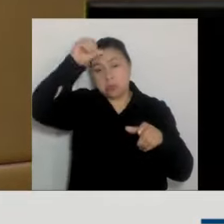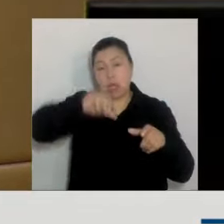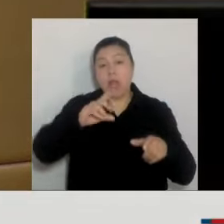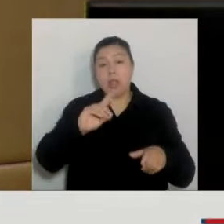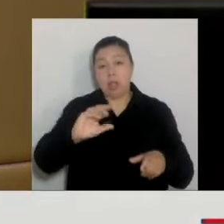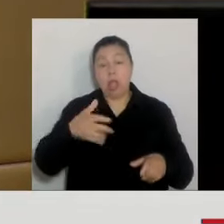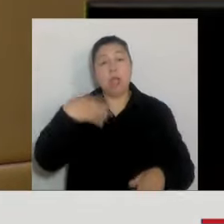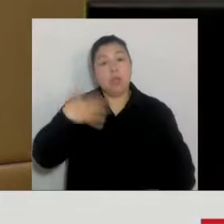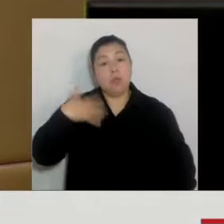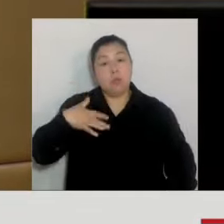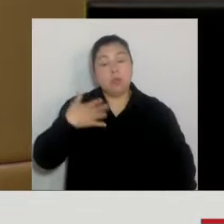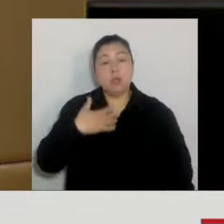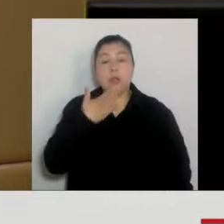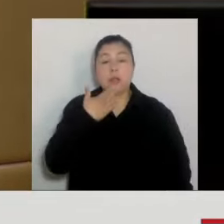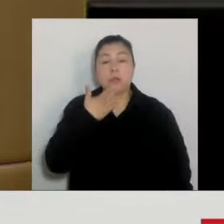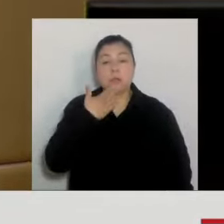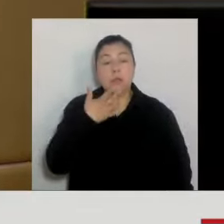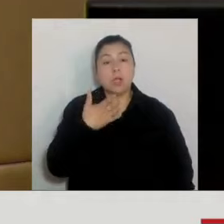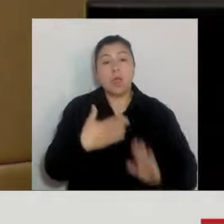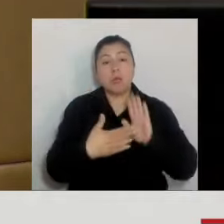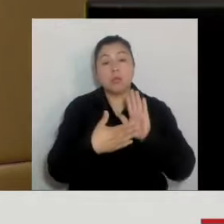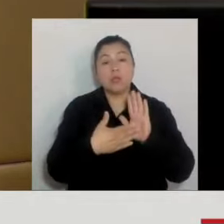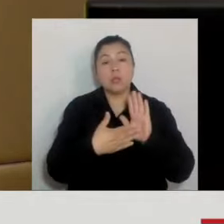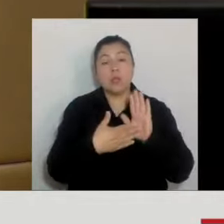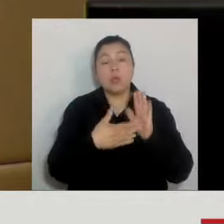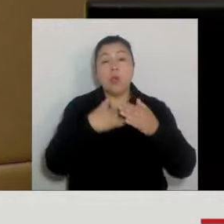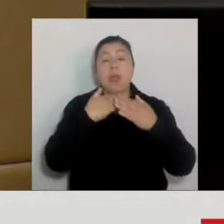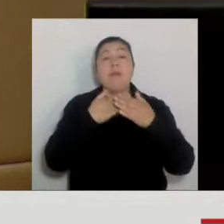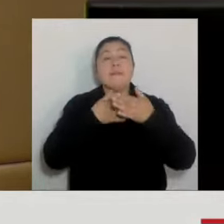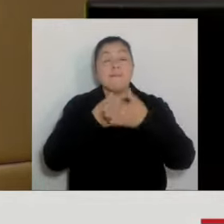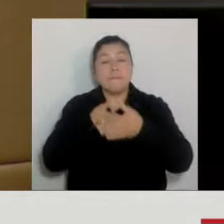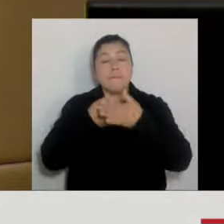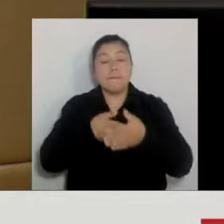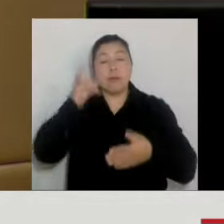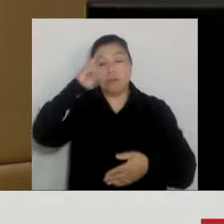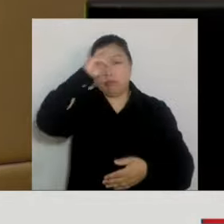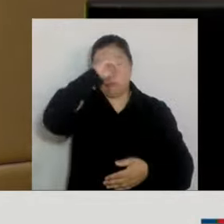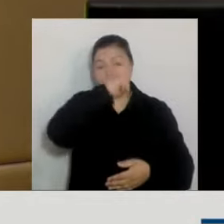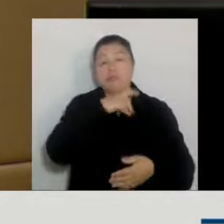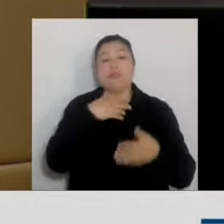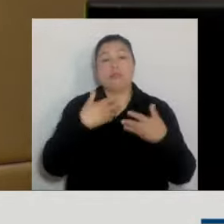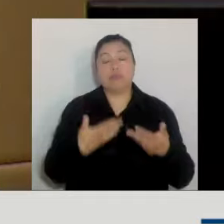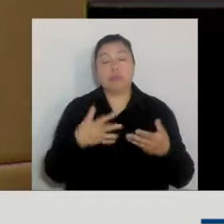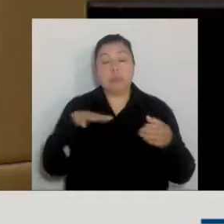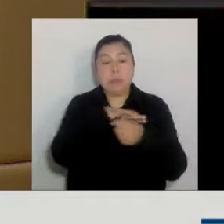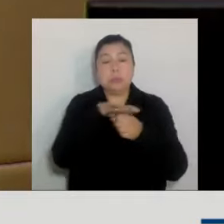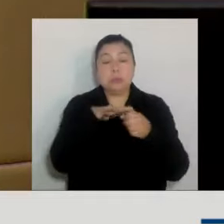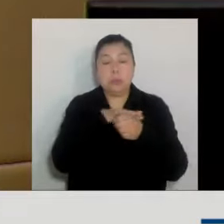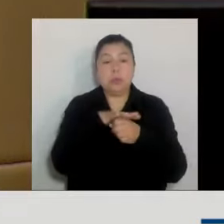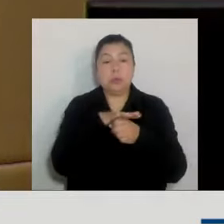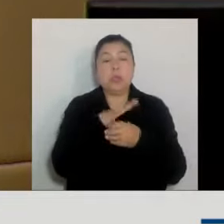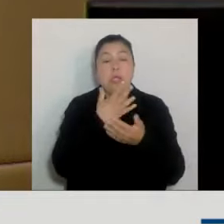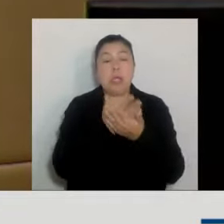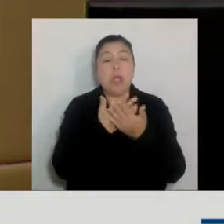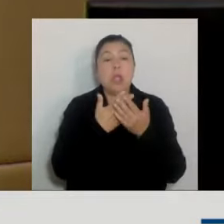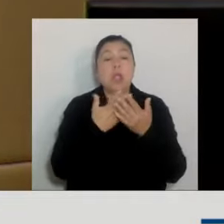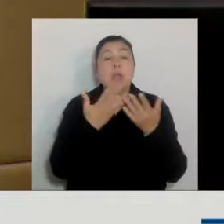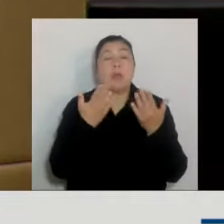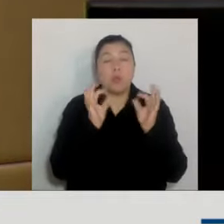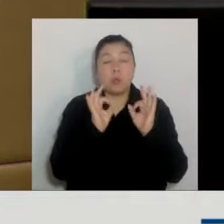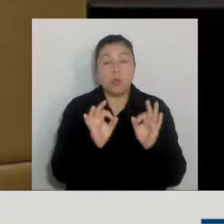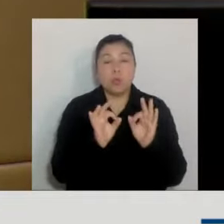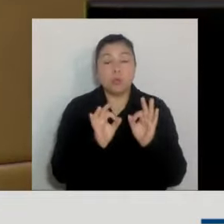pero a la vez ha mostrado una serie de Barreras y complejidades en su implementación situación que busca precisamente corregir